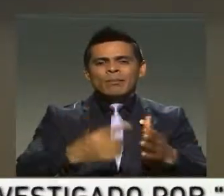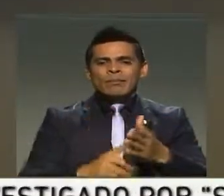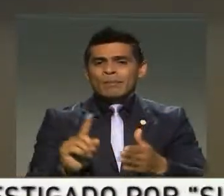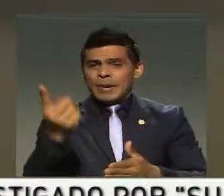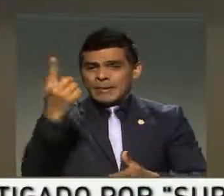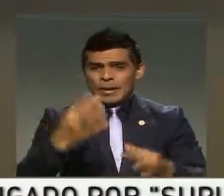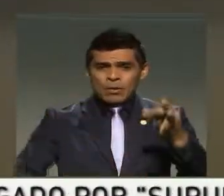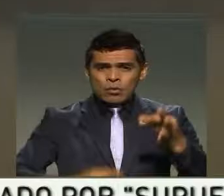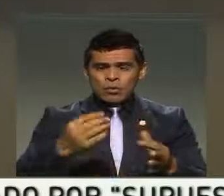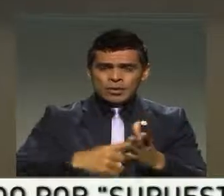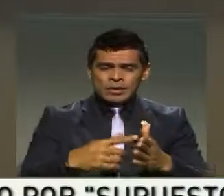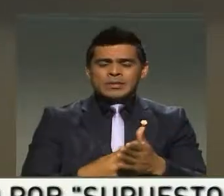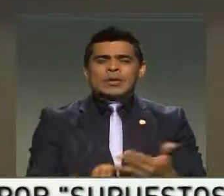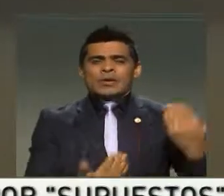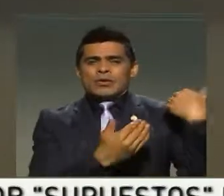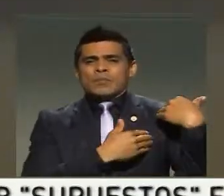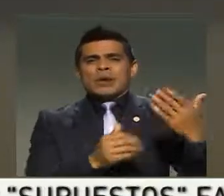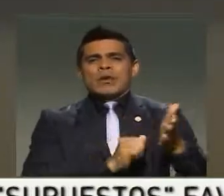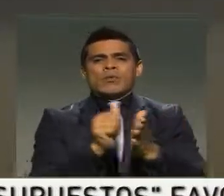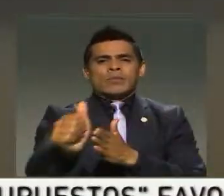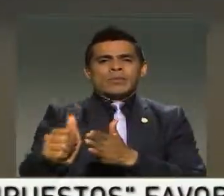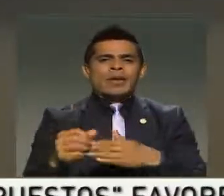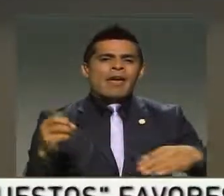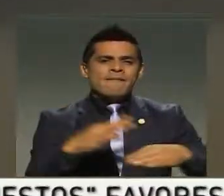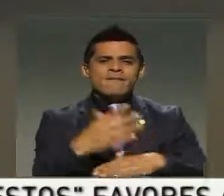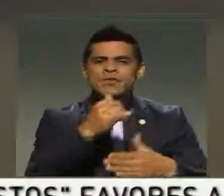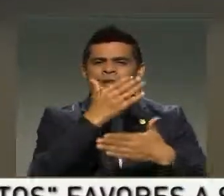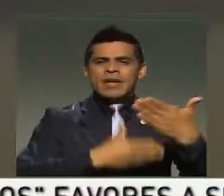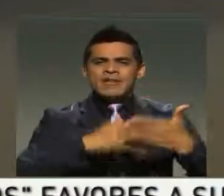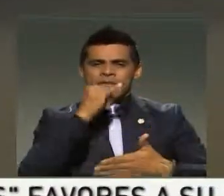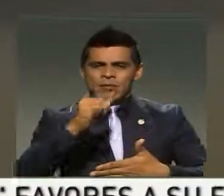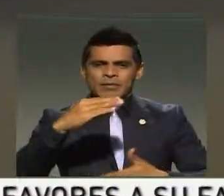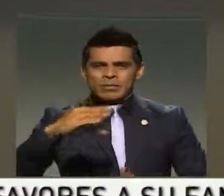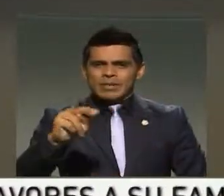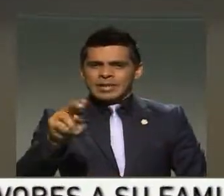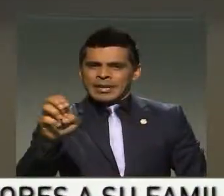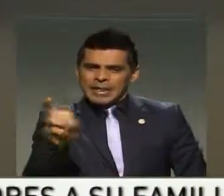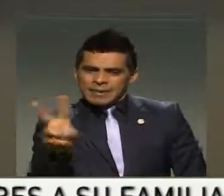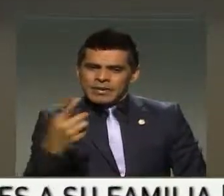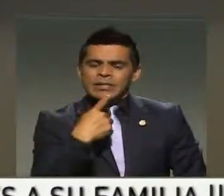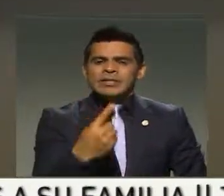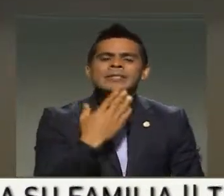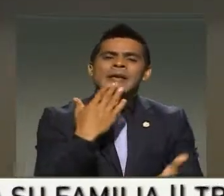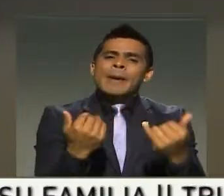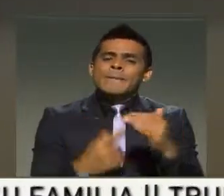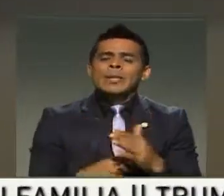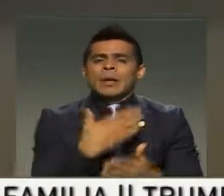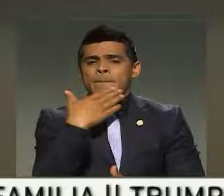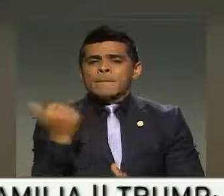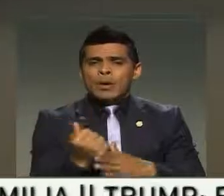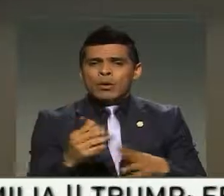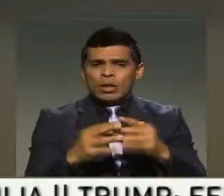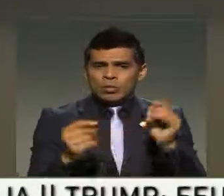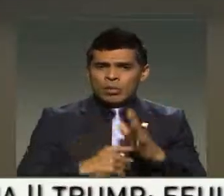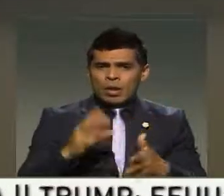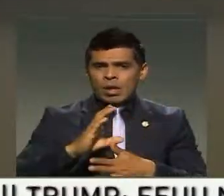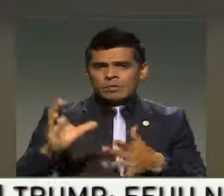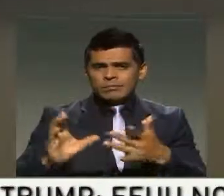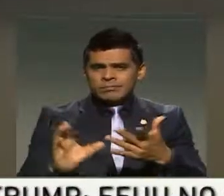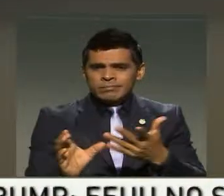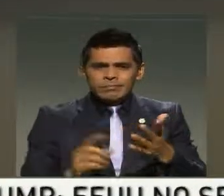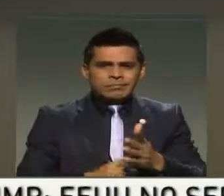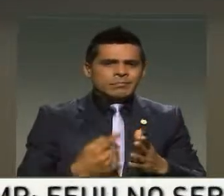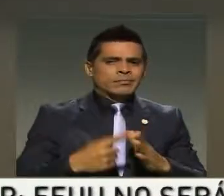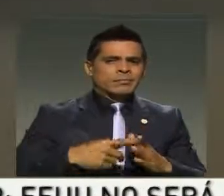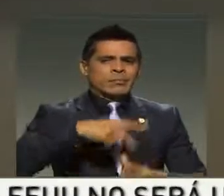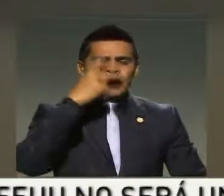Unidad Democrática, emitió un comunicado al Consejo Nacional Electoral del país. Exigen que mejoren las condiciones durante la renovación de licencias de los